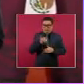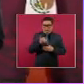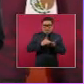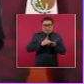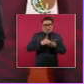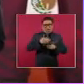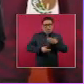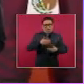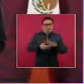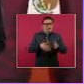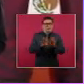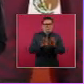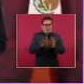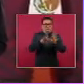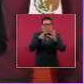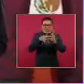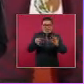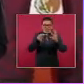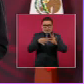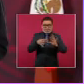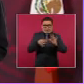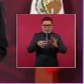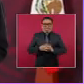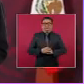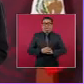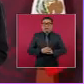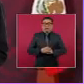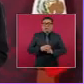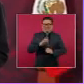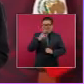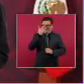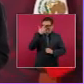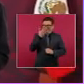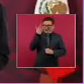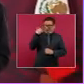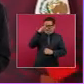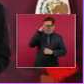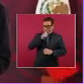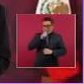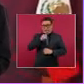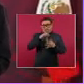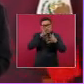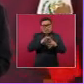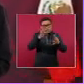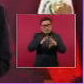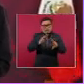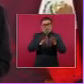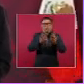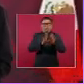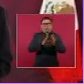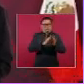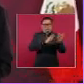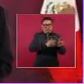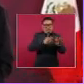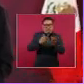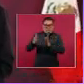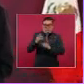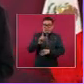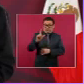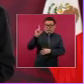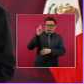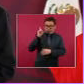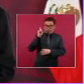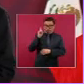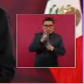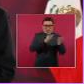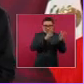Quedamos que vamos a hacer este informe por tramo. El lunes pasado